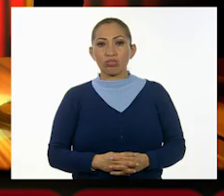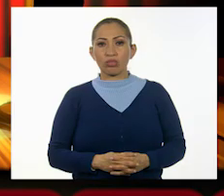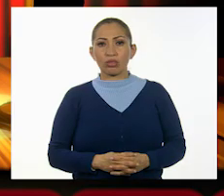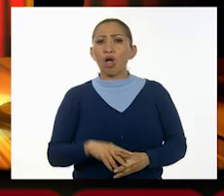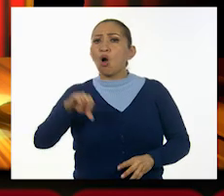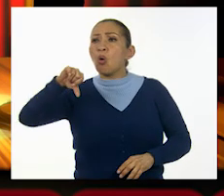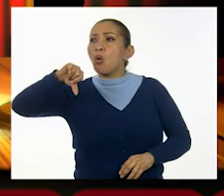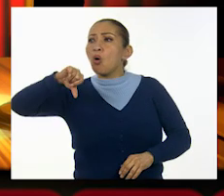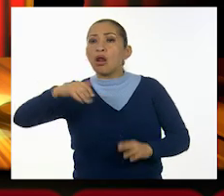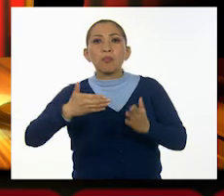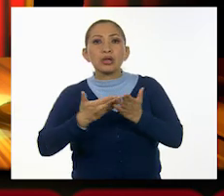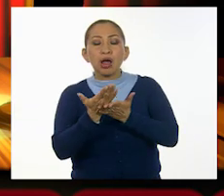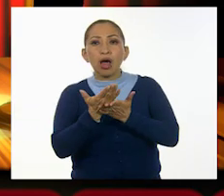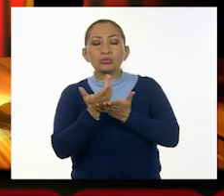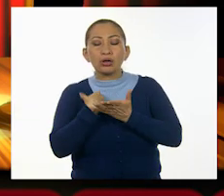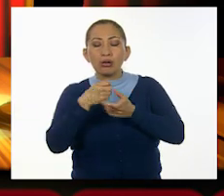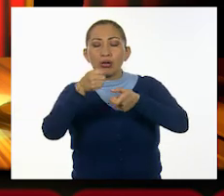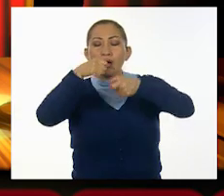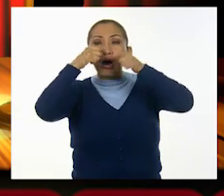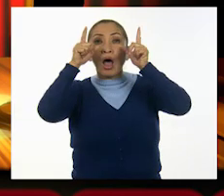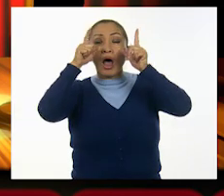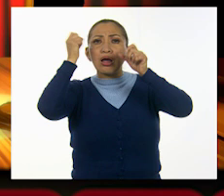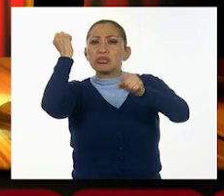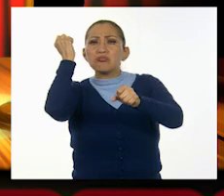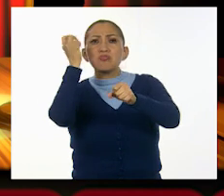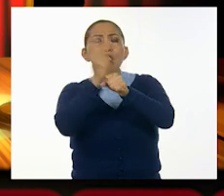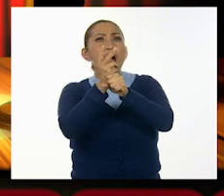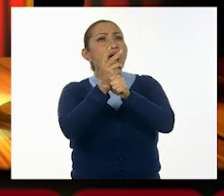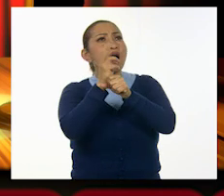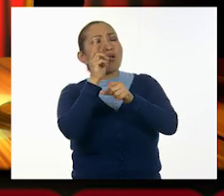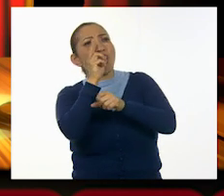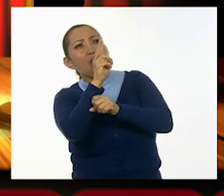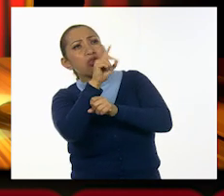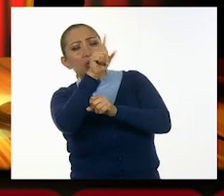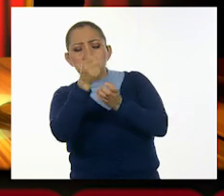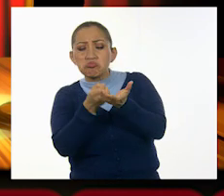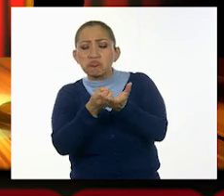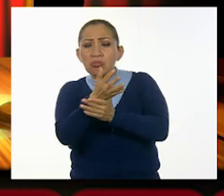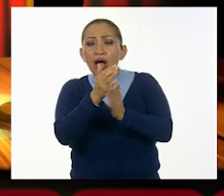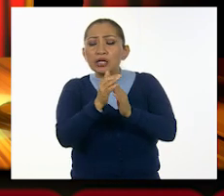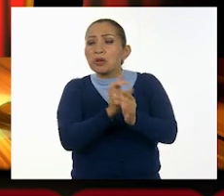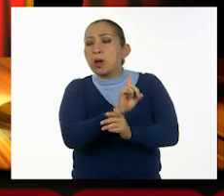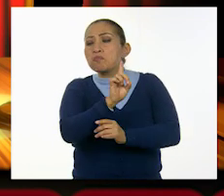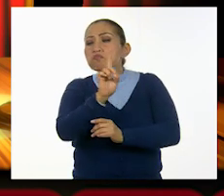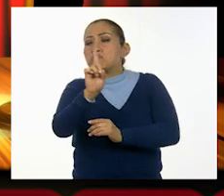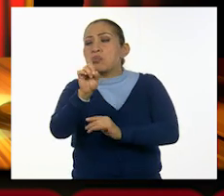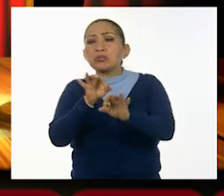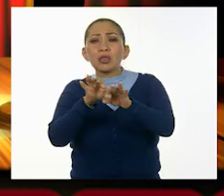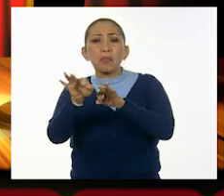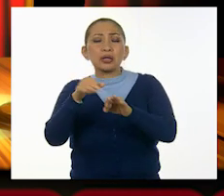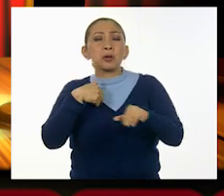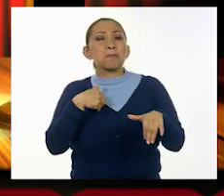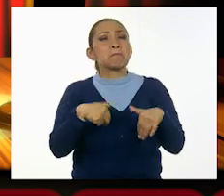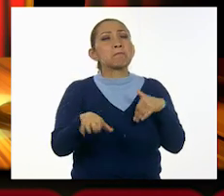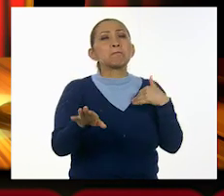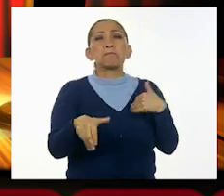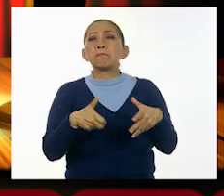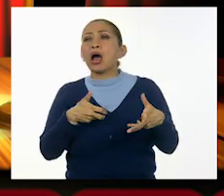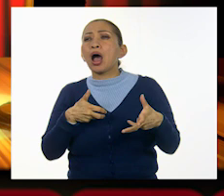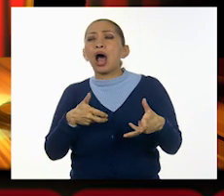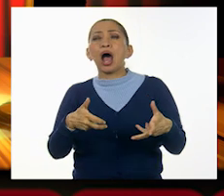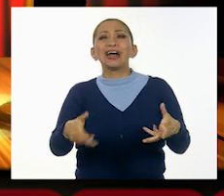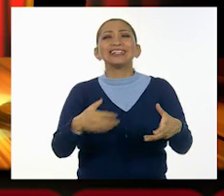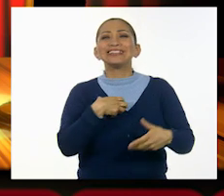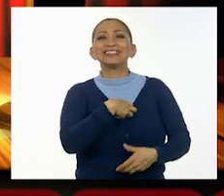Esta mañana me levanté muy temprano. Después salí de mi casa para ir a trabajar. Iba caminando por la calle